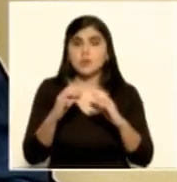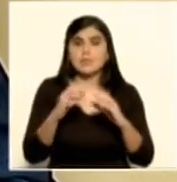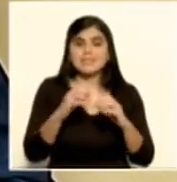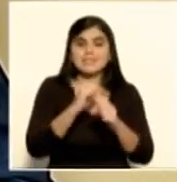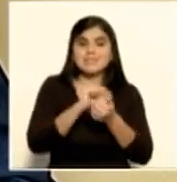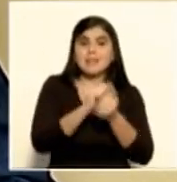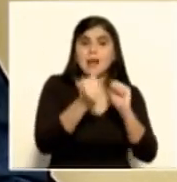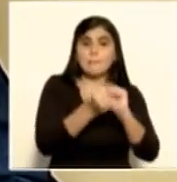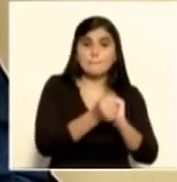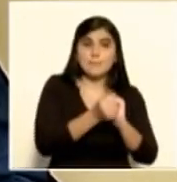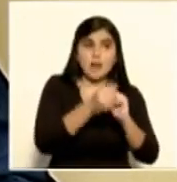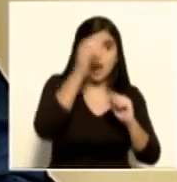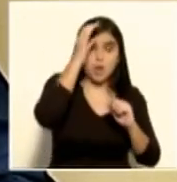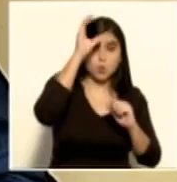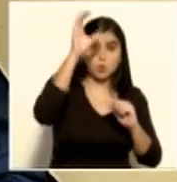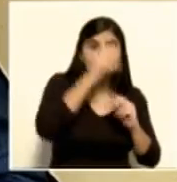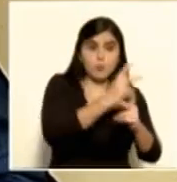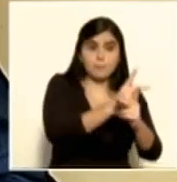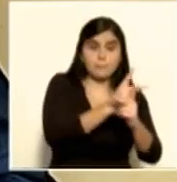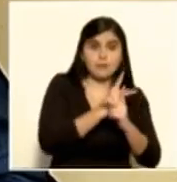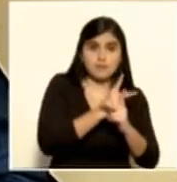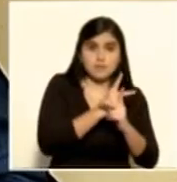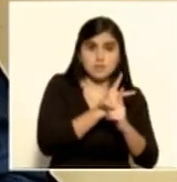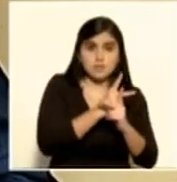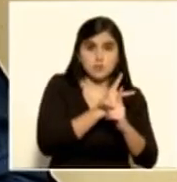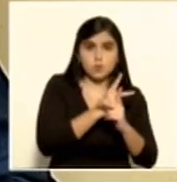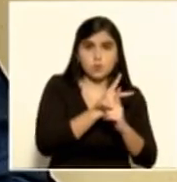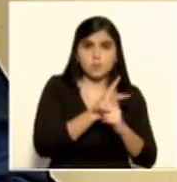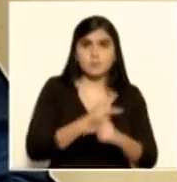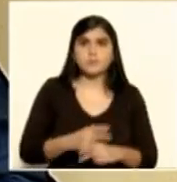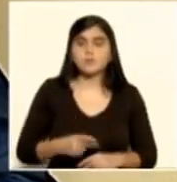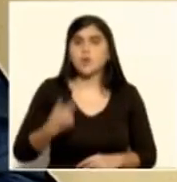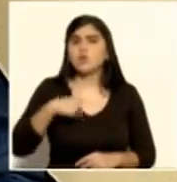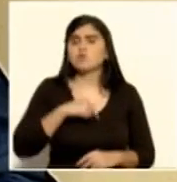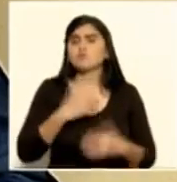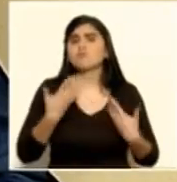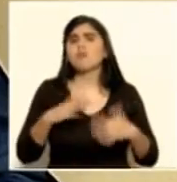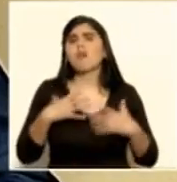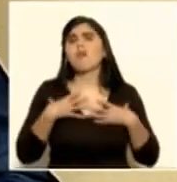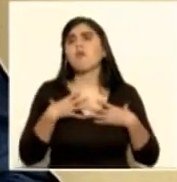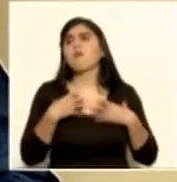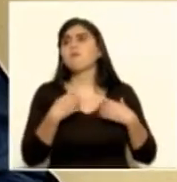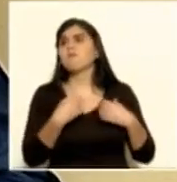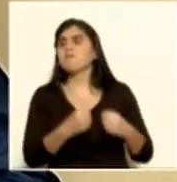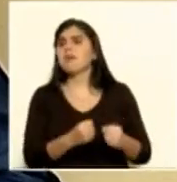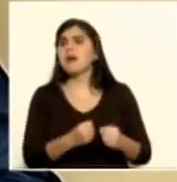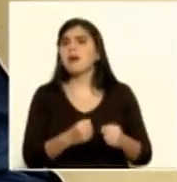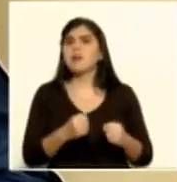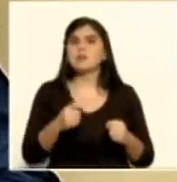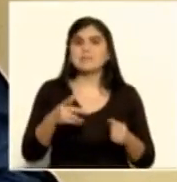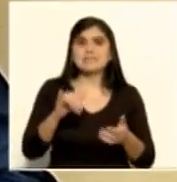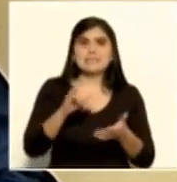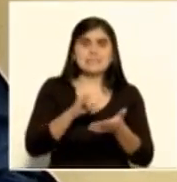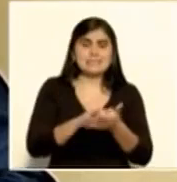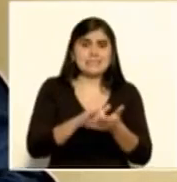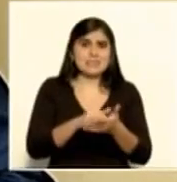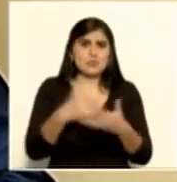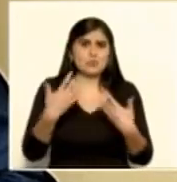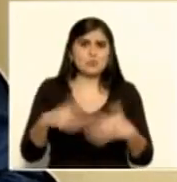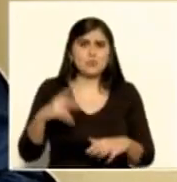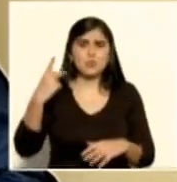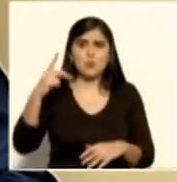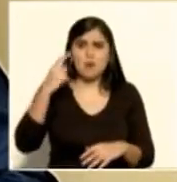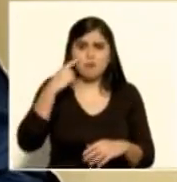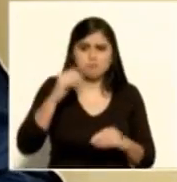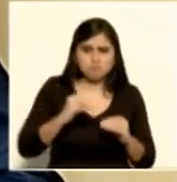en este caso es necesario retomar. Hemos estado muy confiados, muy confiadas, y eso nos está llevando a los niveles que estamos viendo ahora.